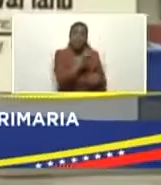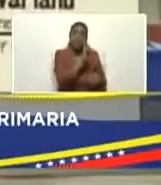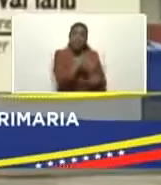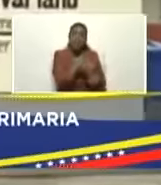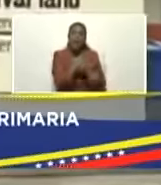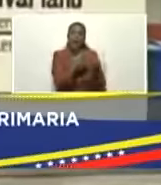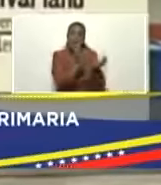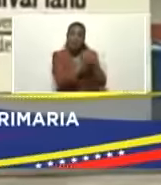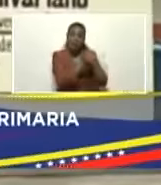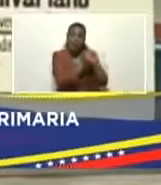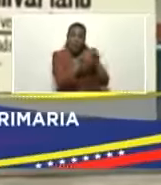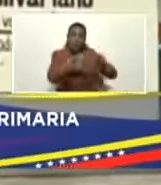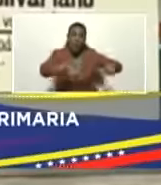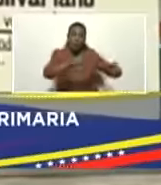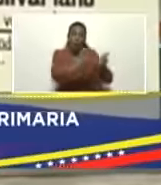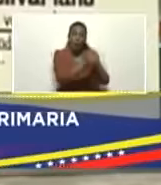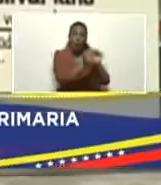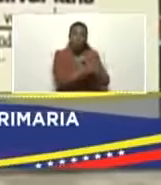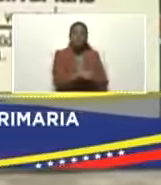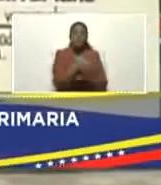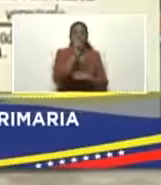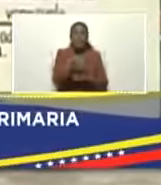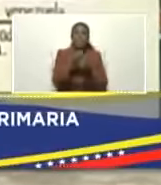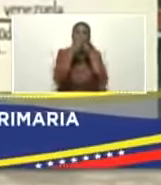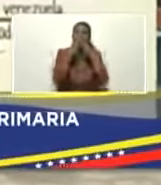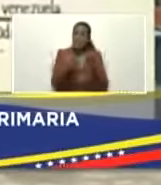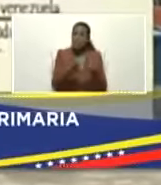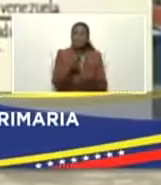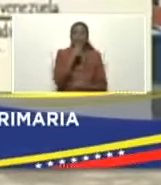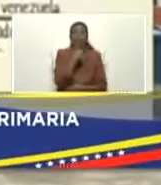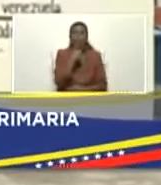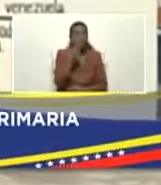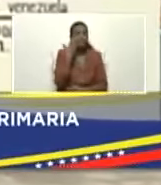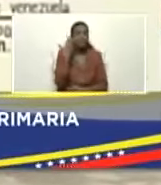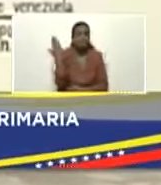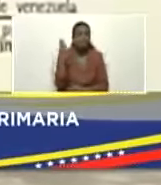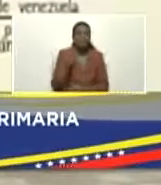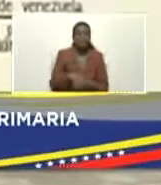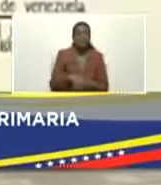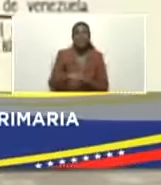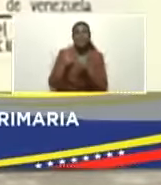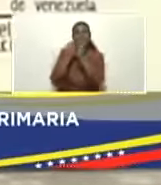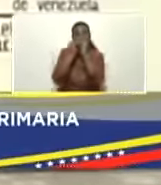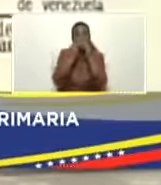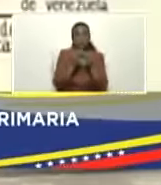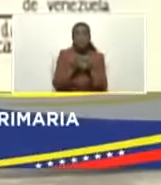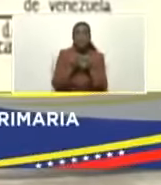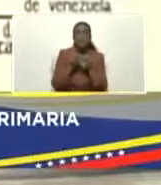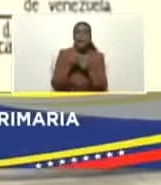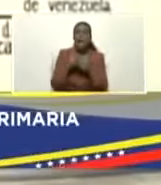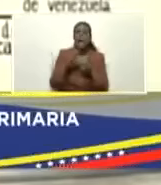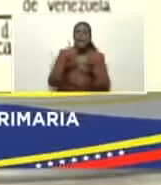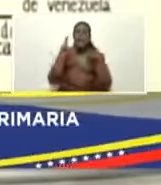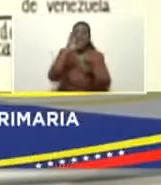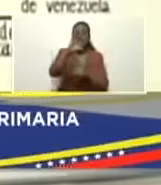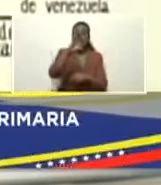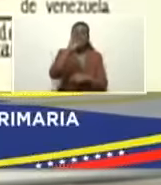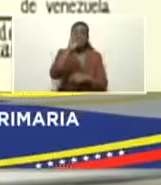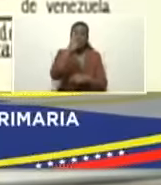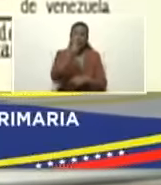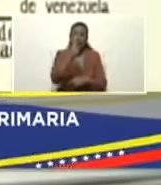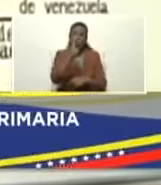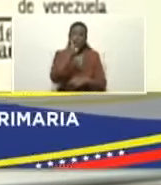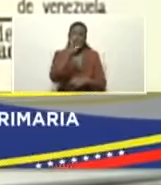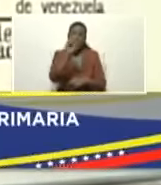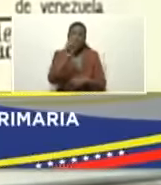la cancha deportiva, presidente, quedó muy bonita, se rehabilitó el CEBI,